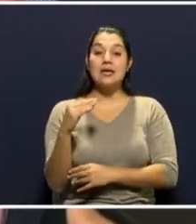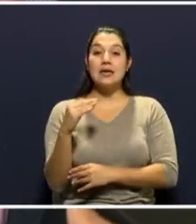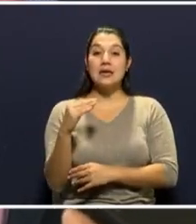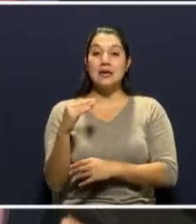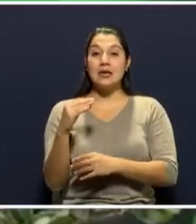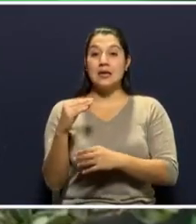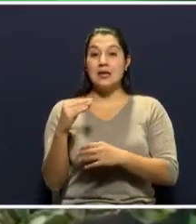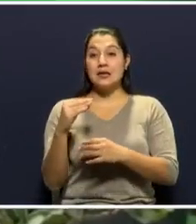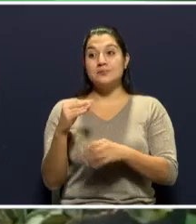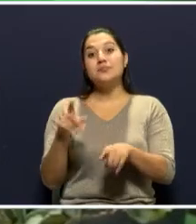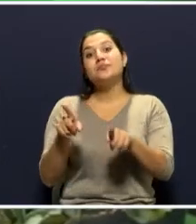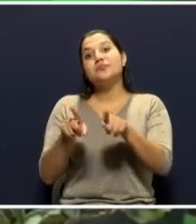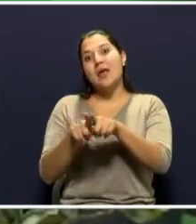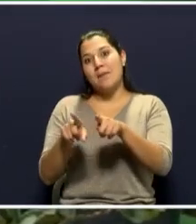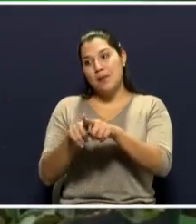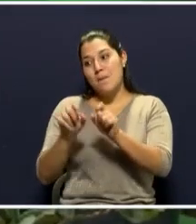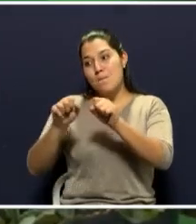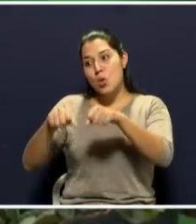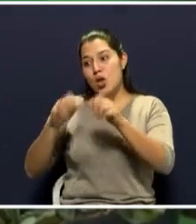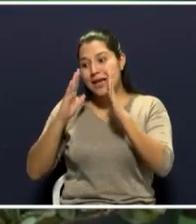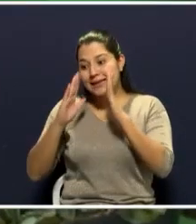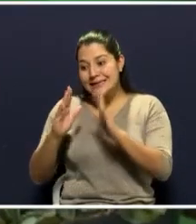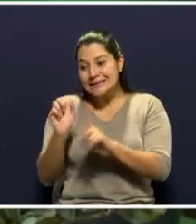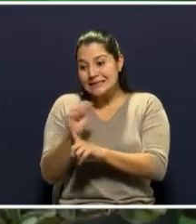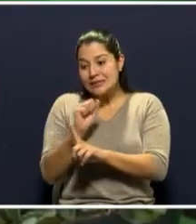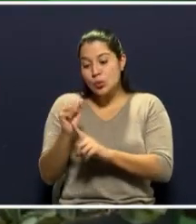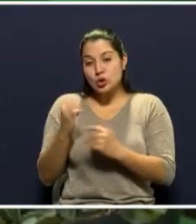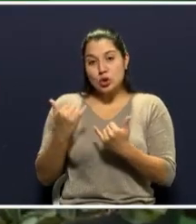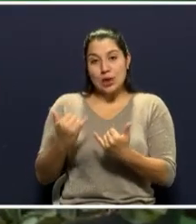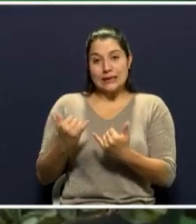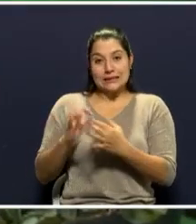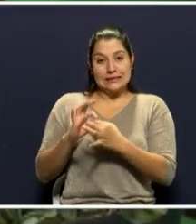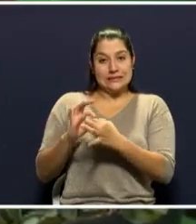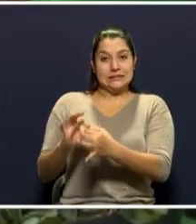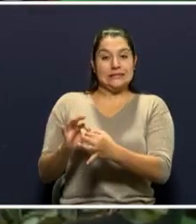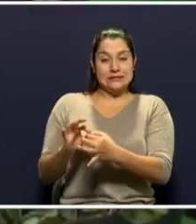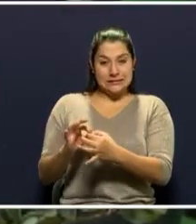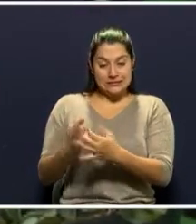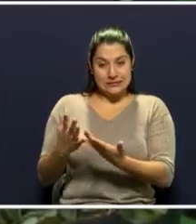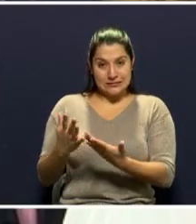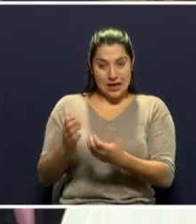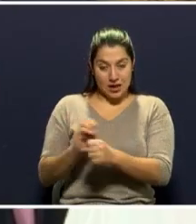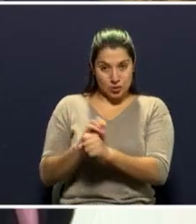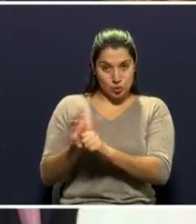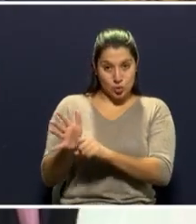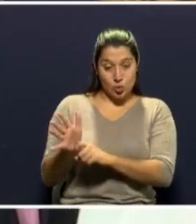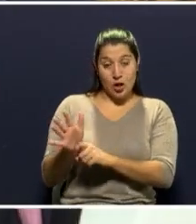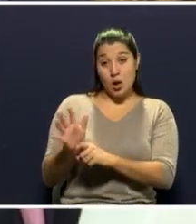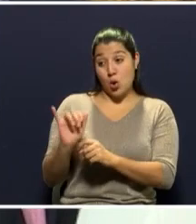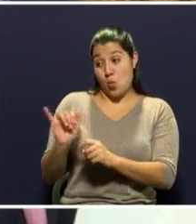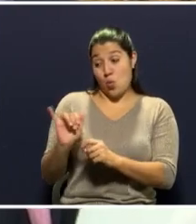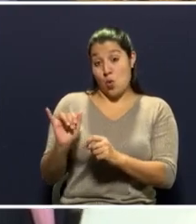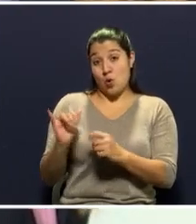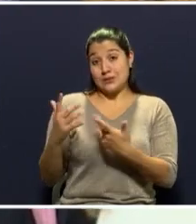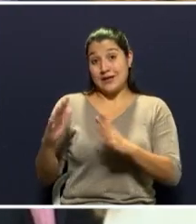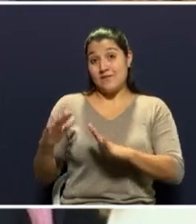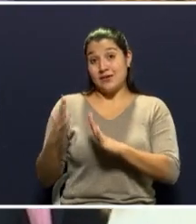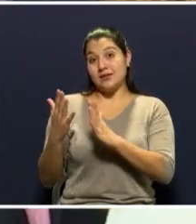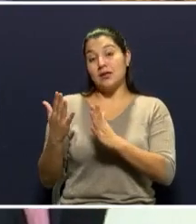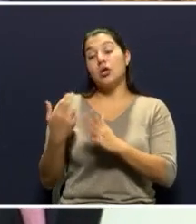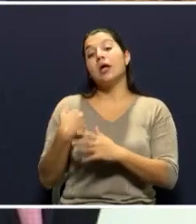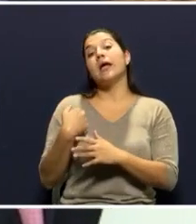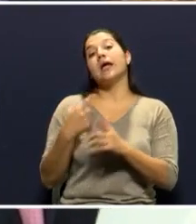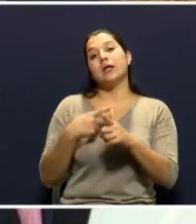coyuntura actual, en medio de una pandemia o crisis de salud como la que se está viviendo, hace un llamado de emergencia a